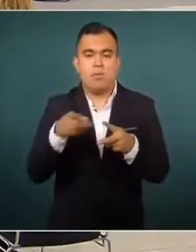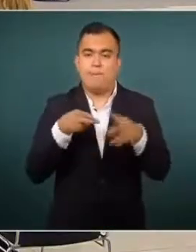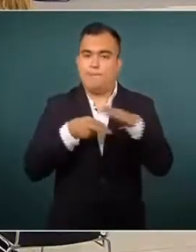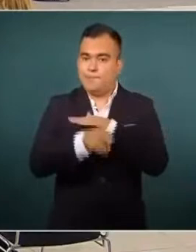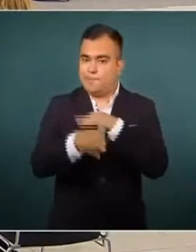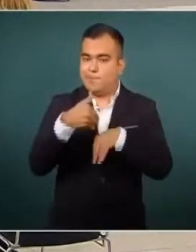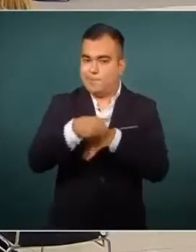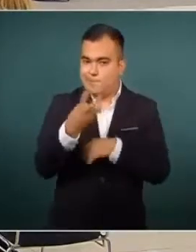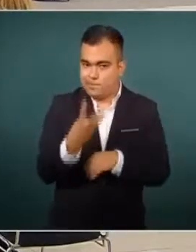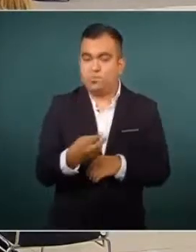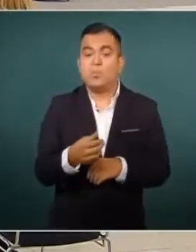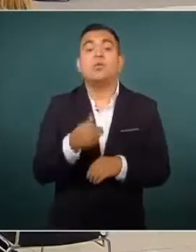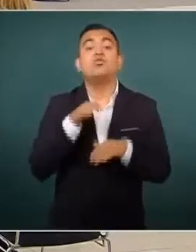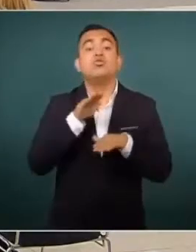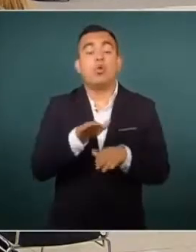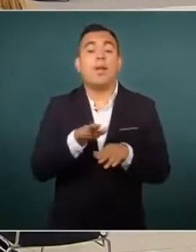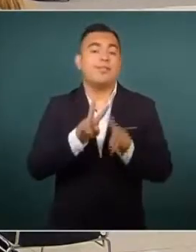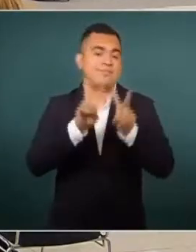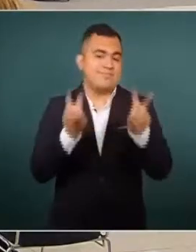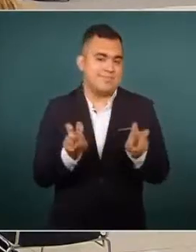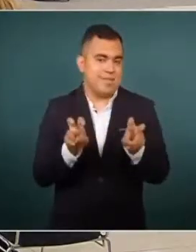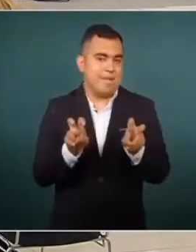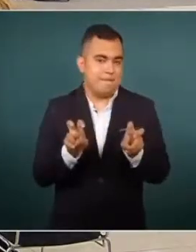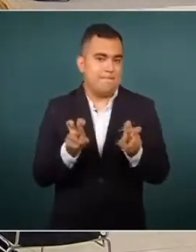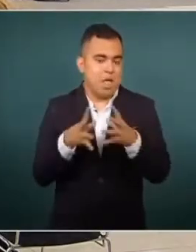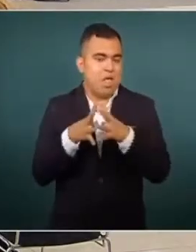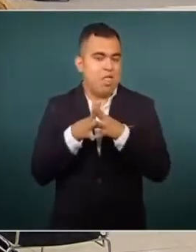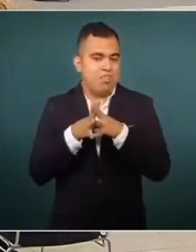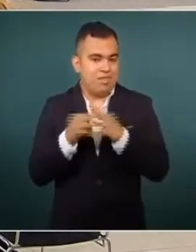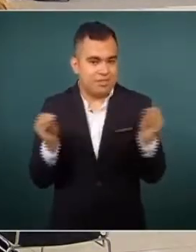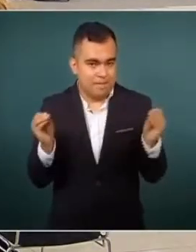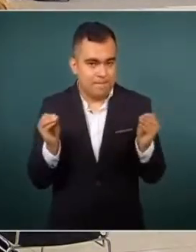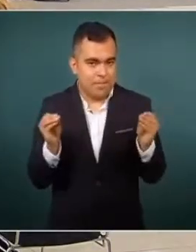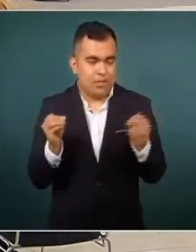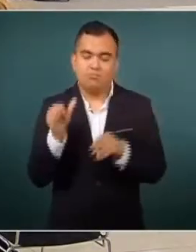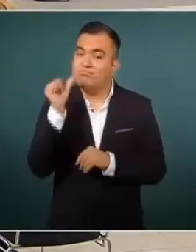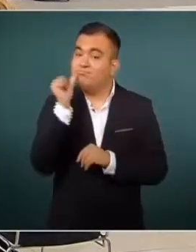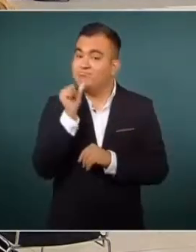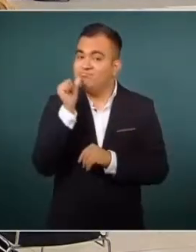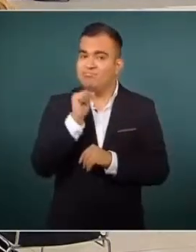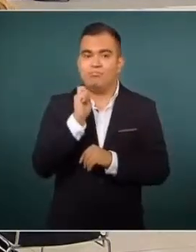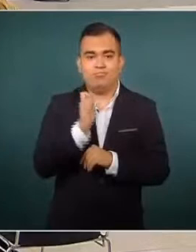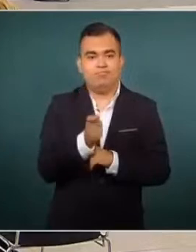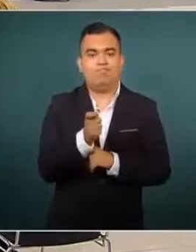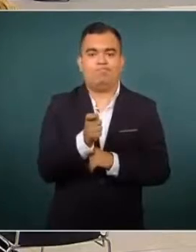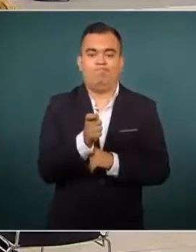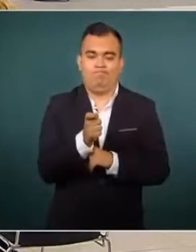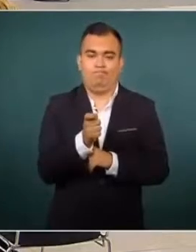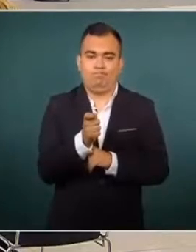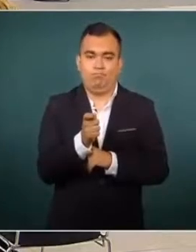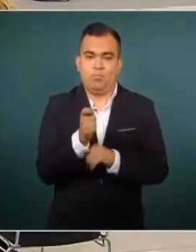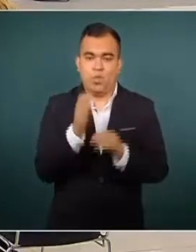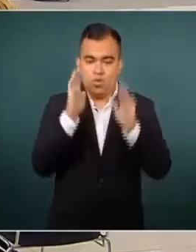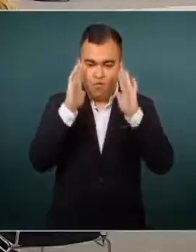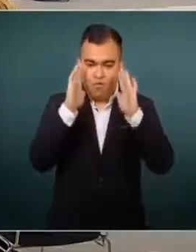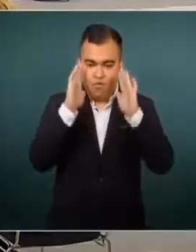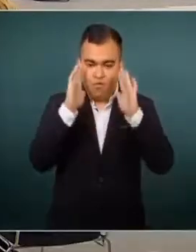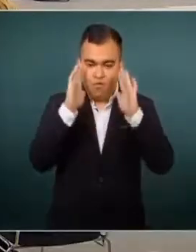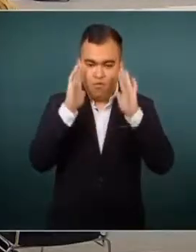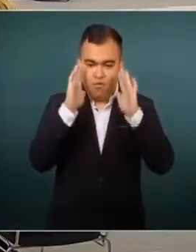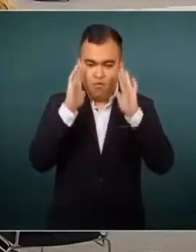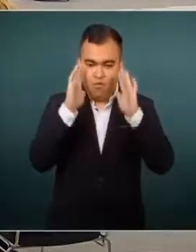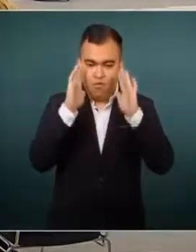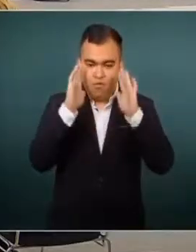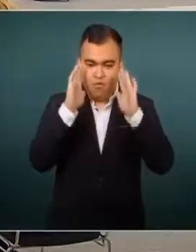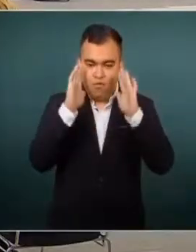tema de desaparecidos, pues siempre es cuestión de cómo se quiera enfocar un asunto como este. Nosotros por su... So